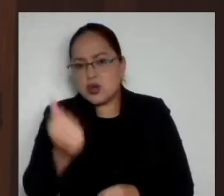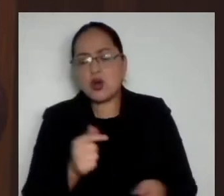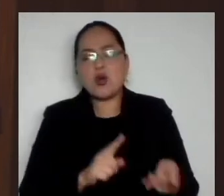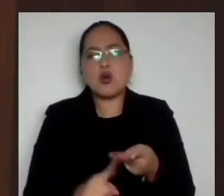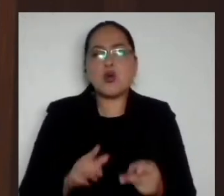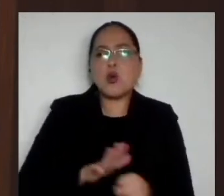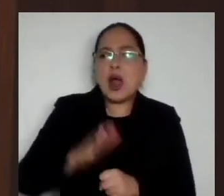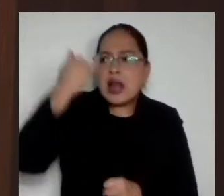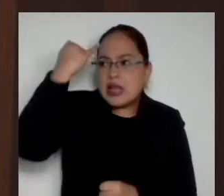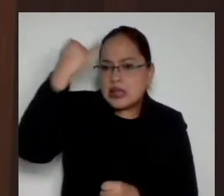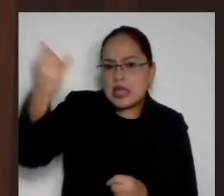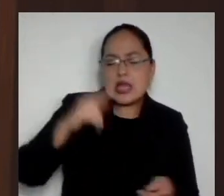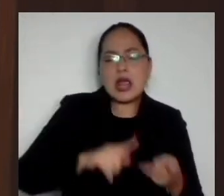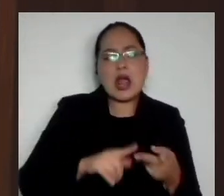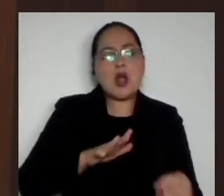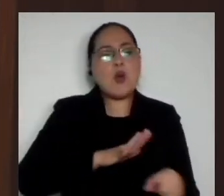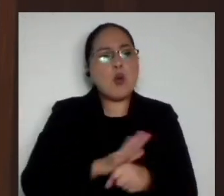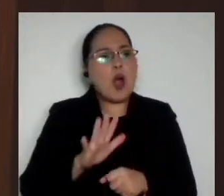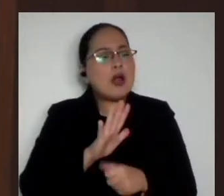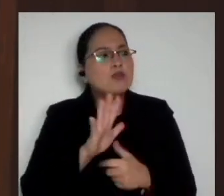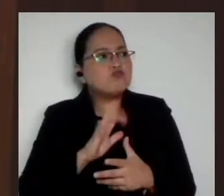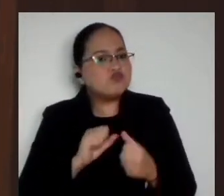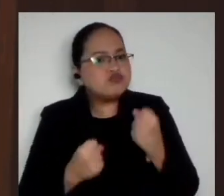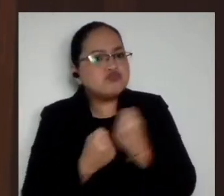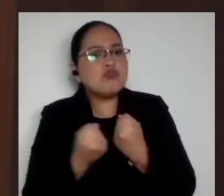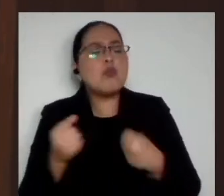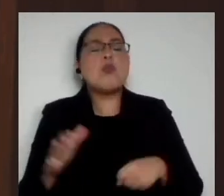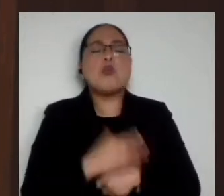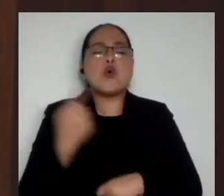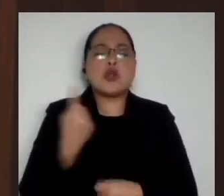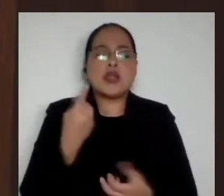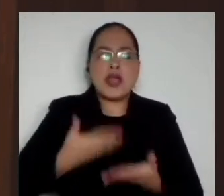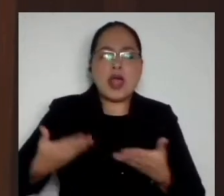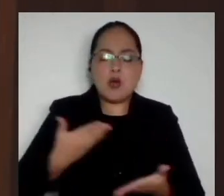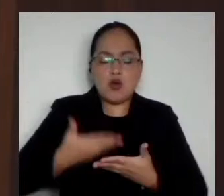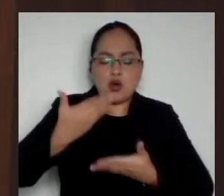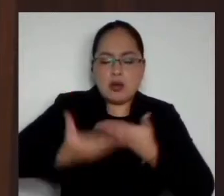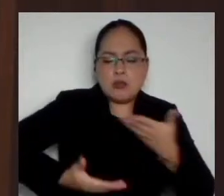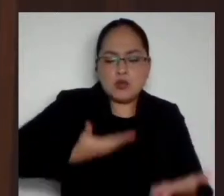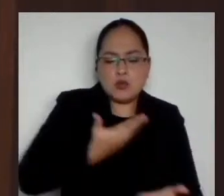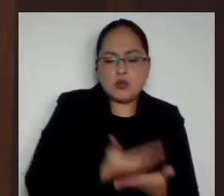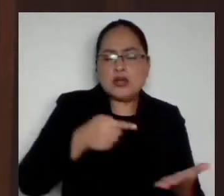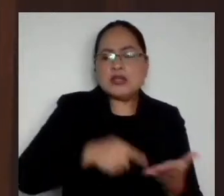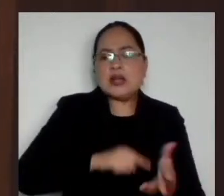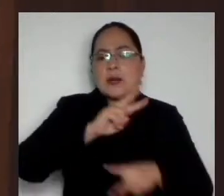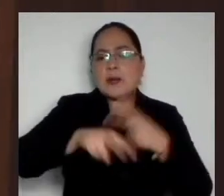las motivaciones del por qué se estaba presentando esto.